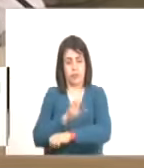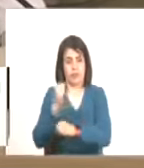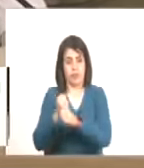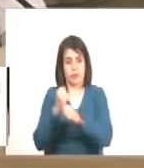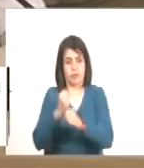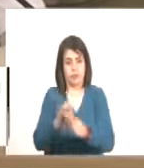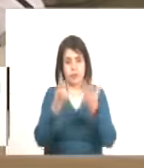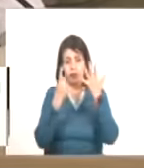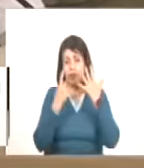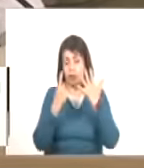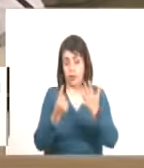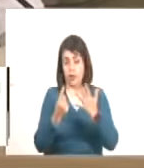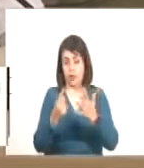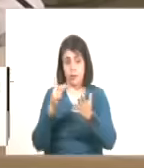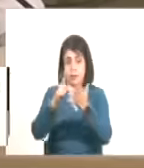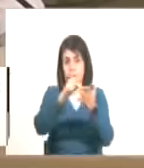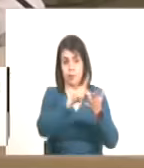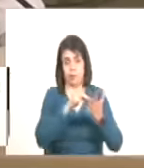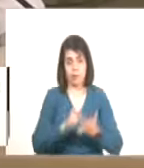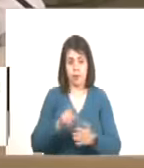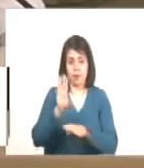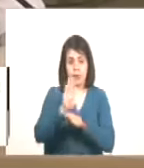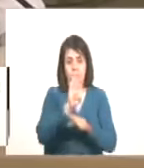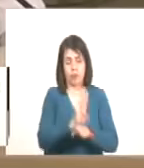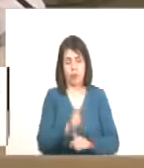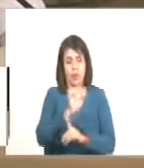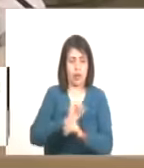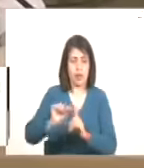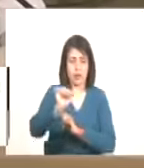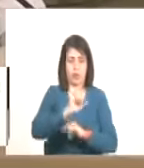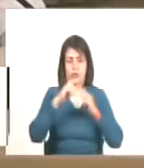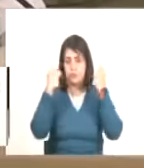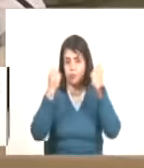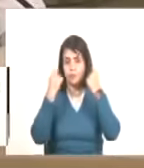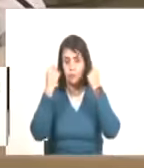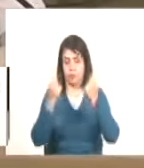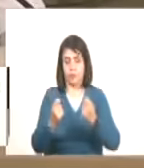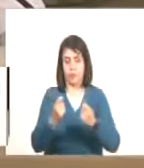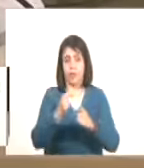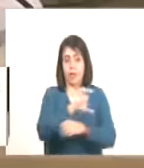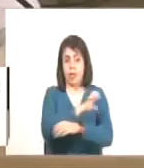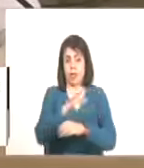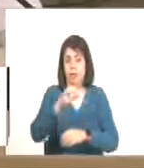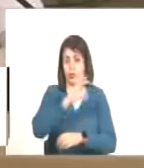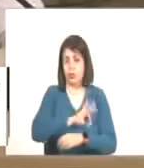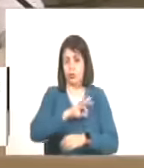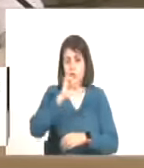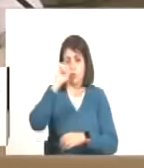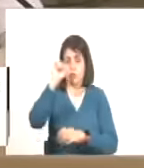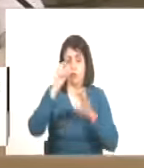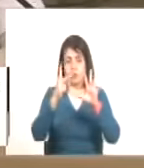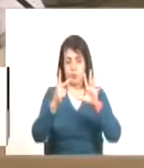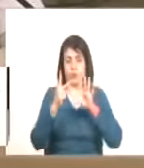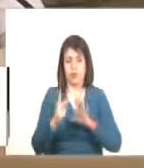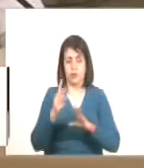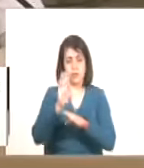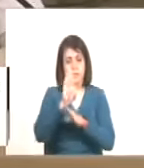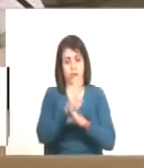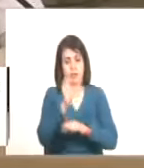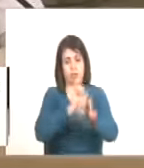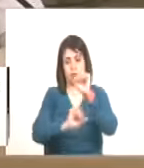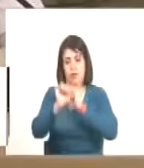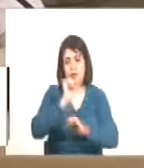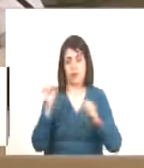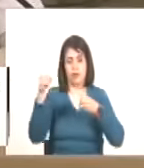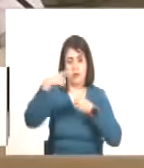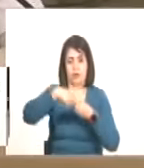trabajo. 6. Participar en la protección del ambiente promoviendo el ecosocialismo. 7. Proteger y defender